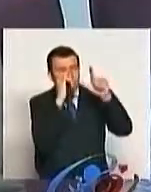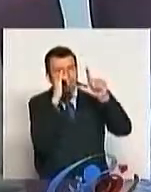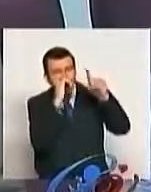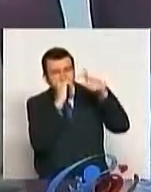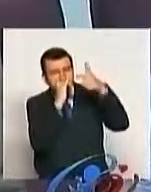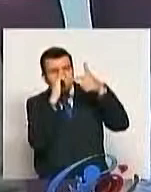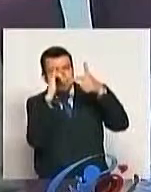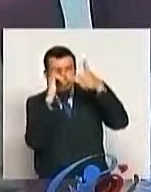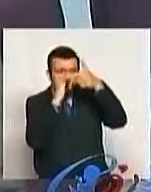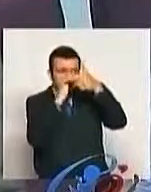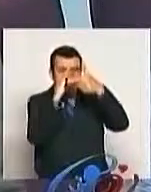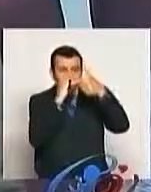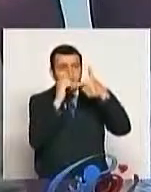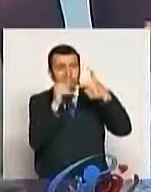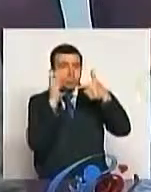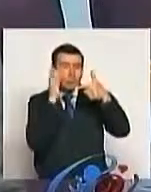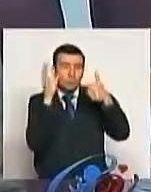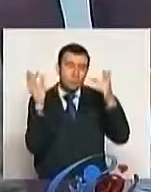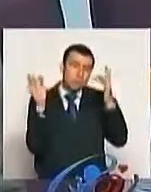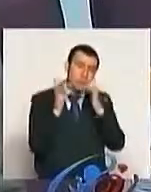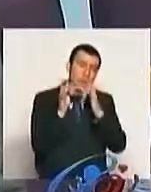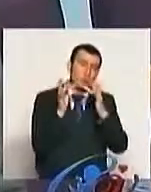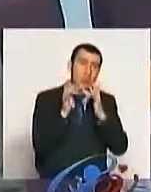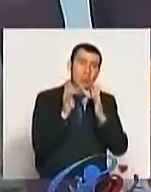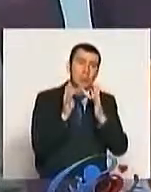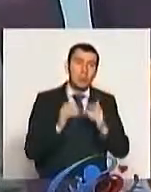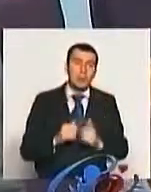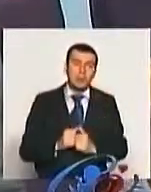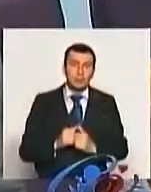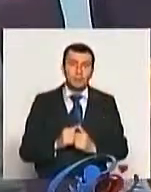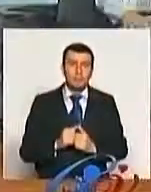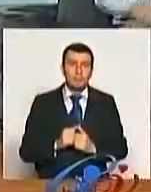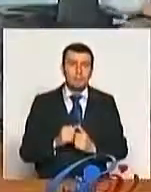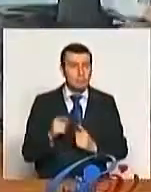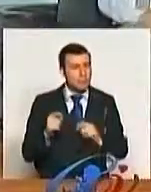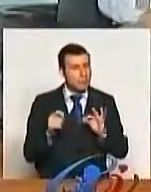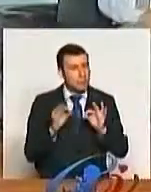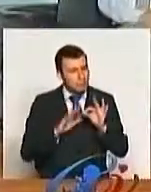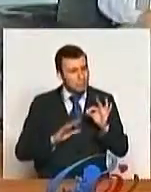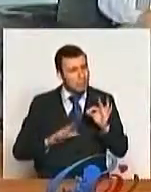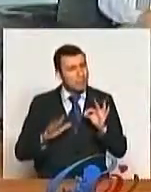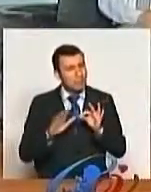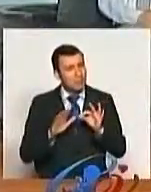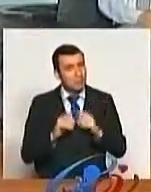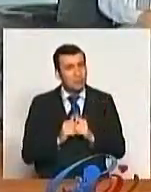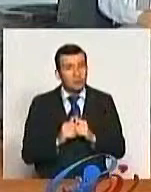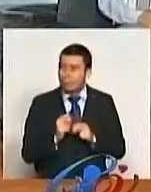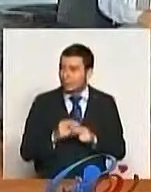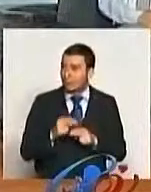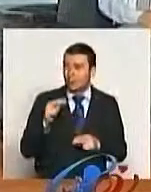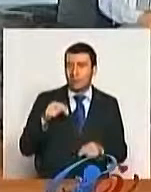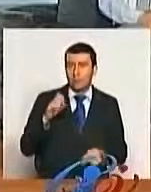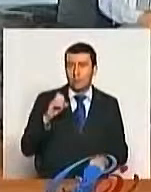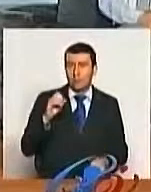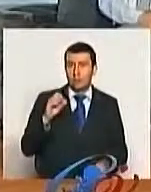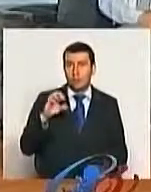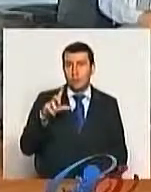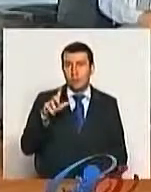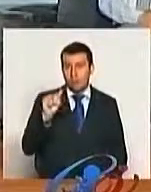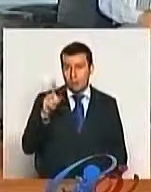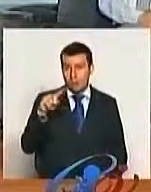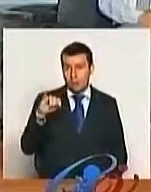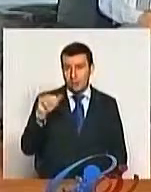se hacen compatibles con un virus, el VIN. Una neoplasia intraepitelial. Con una